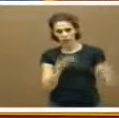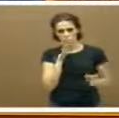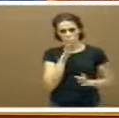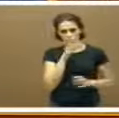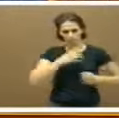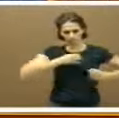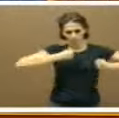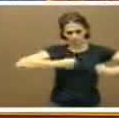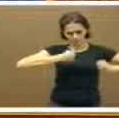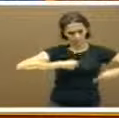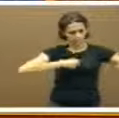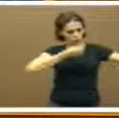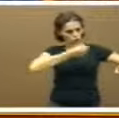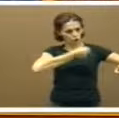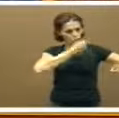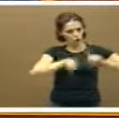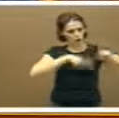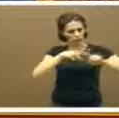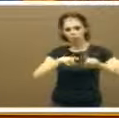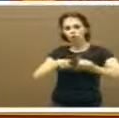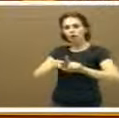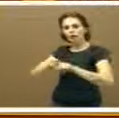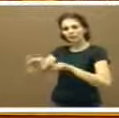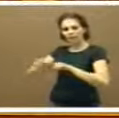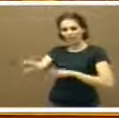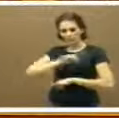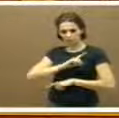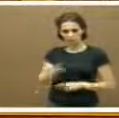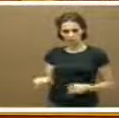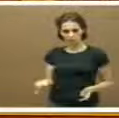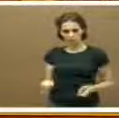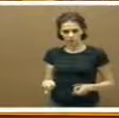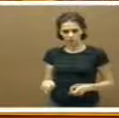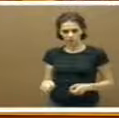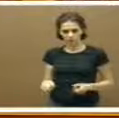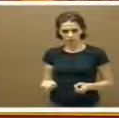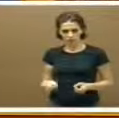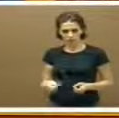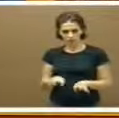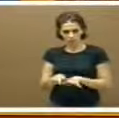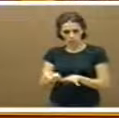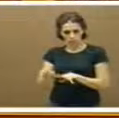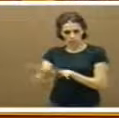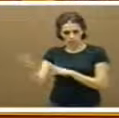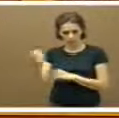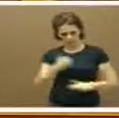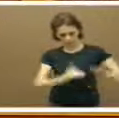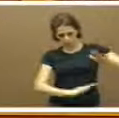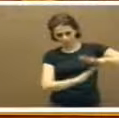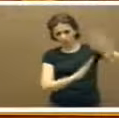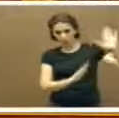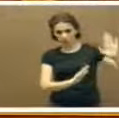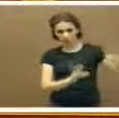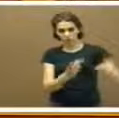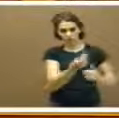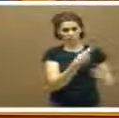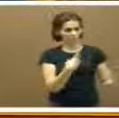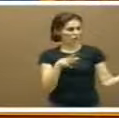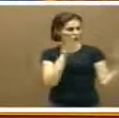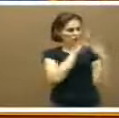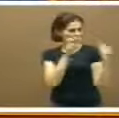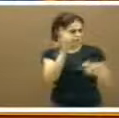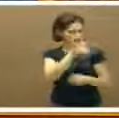que agarrar para criticarlo. Mire, nunca nos vamos a poner de acuerdo, y yo ya